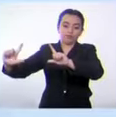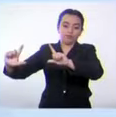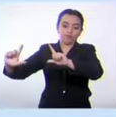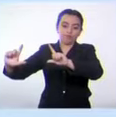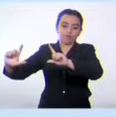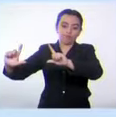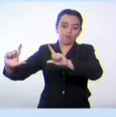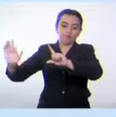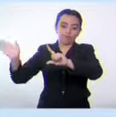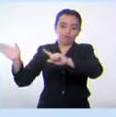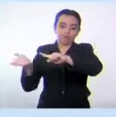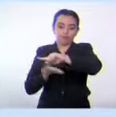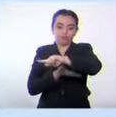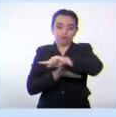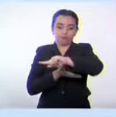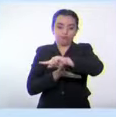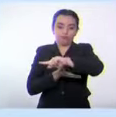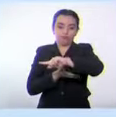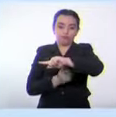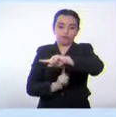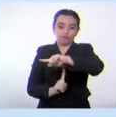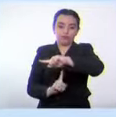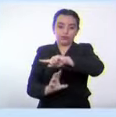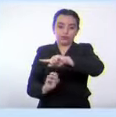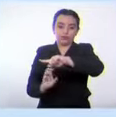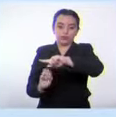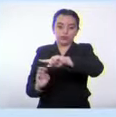y dividido entre el 100%.